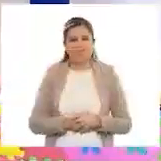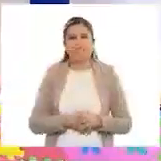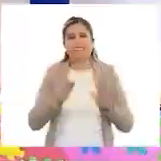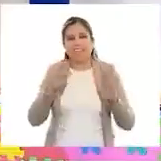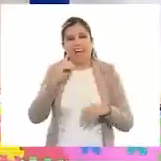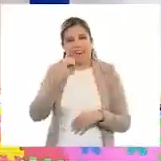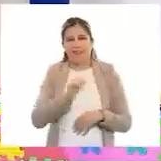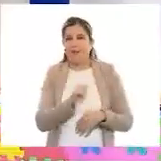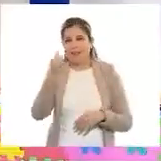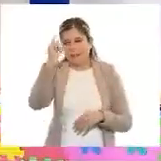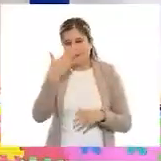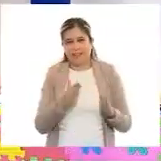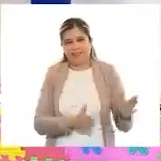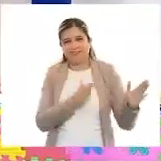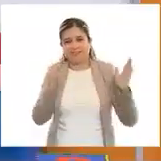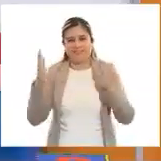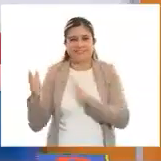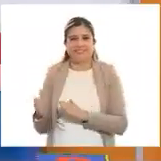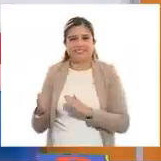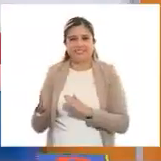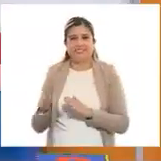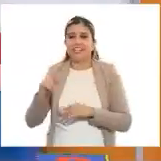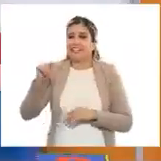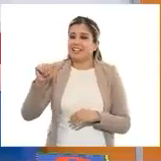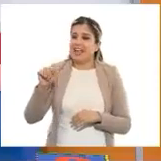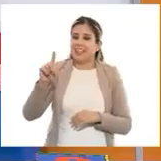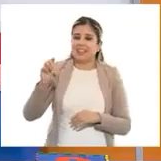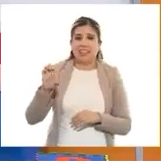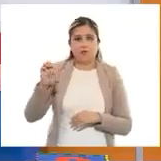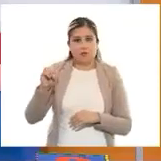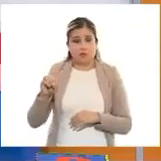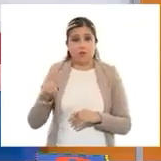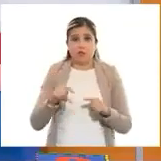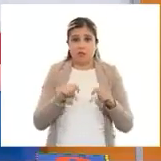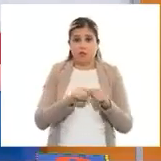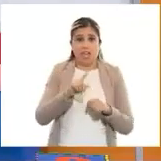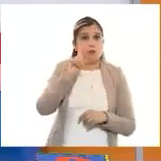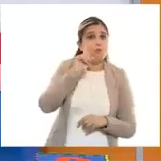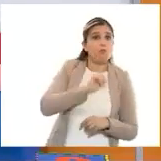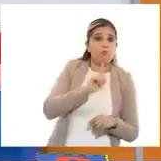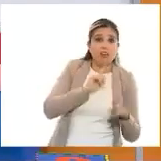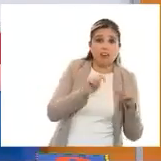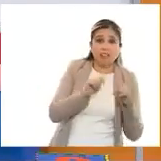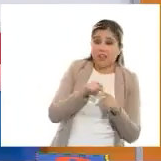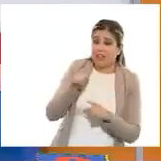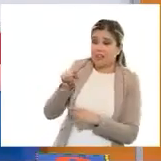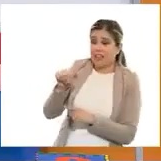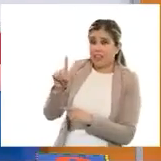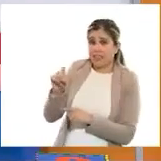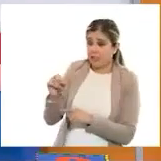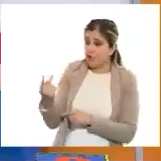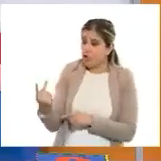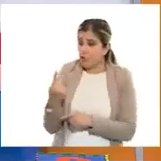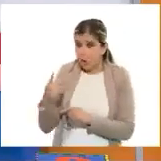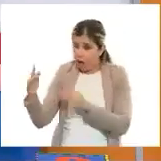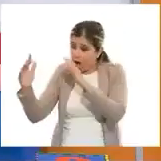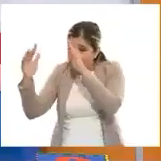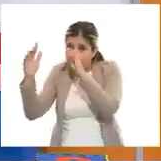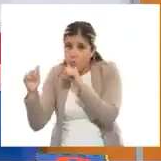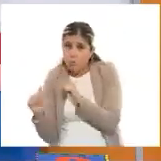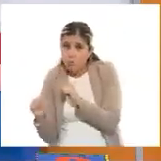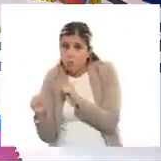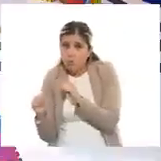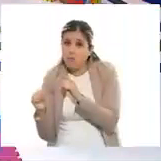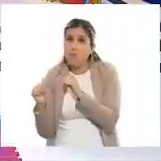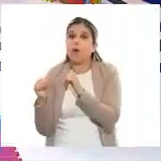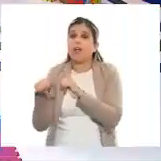las siguientes imágenes. Son de Tadeo. Su tía menciona que Tadeo y ella llegaron a un acuerdo